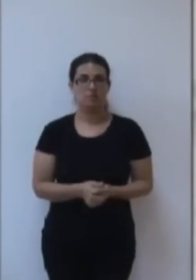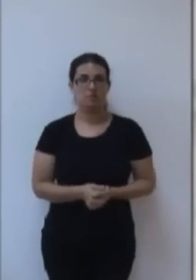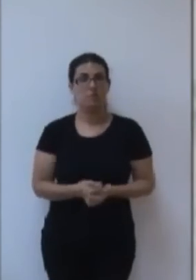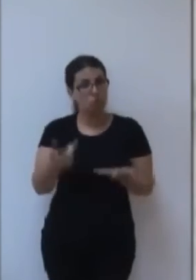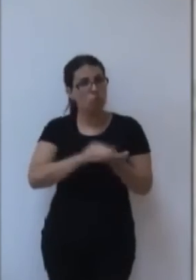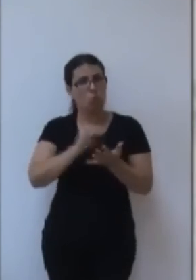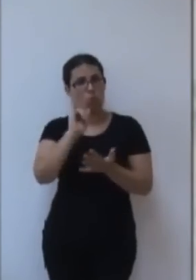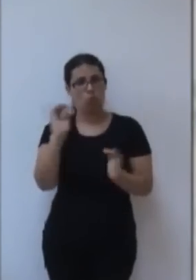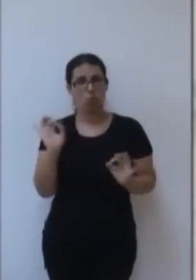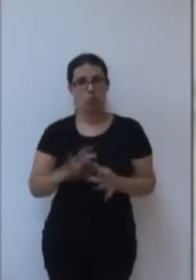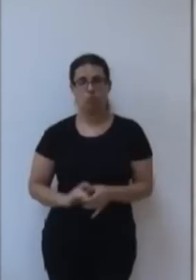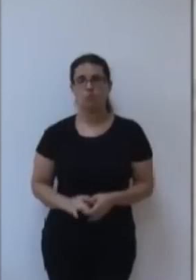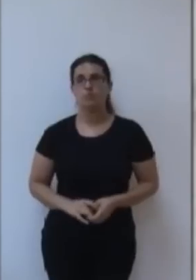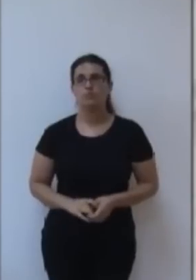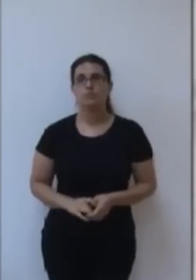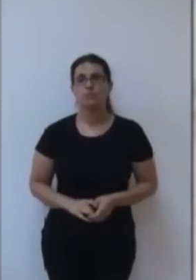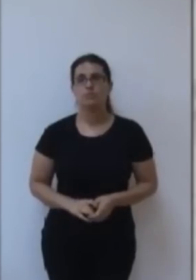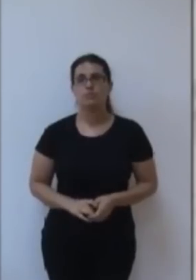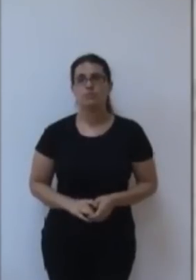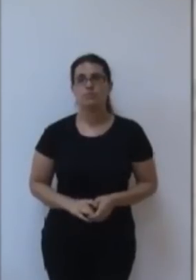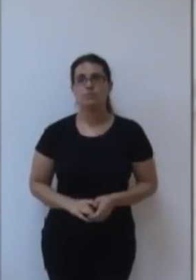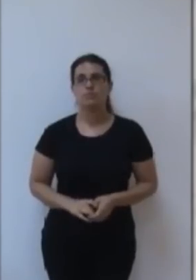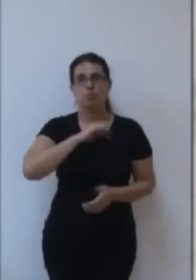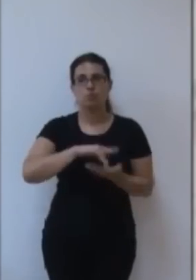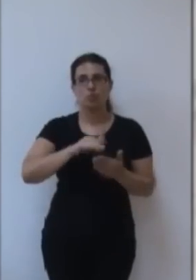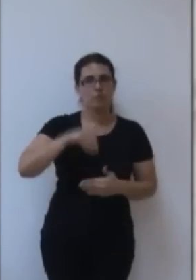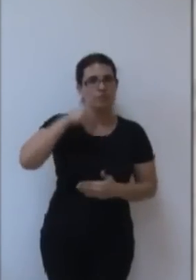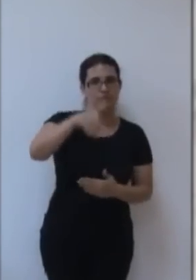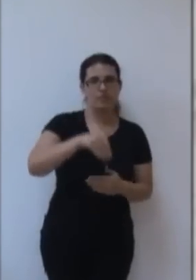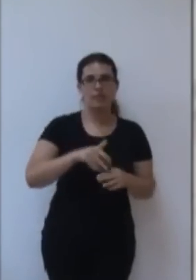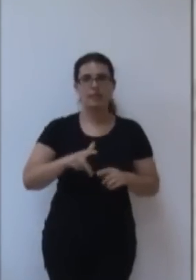tienen solución, Nosotros vamos a tener un taller próximo